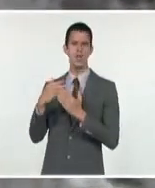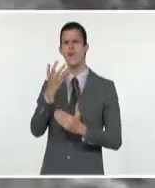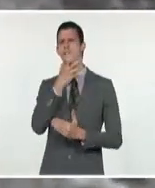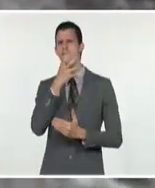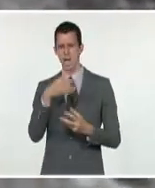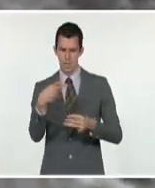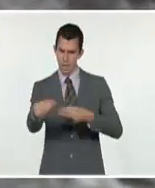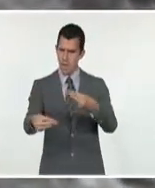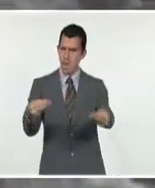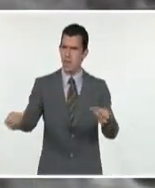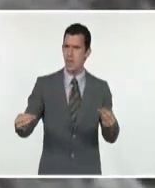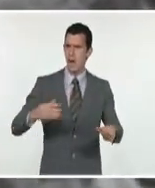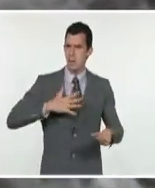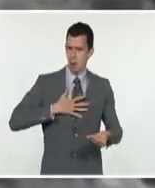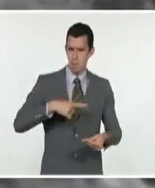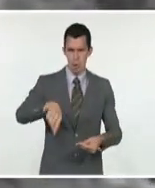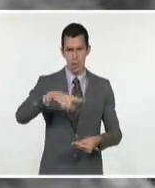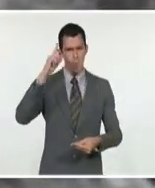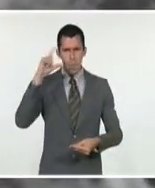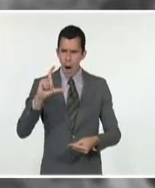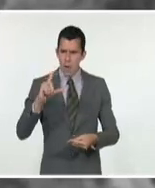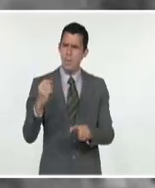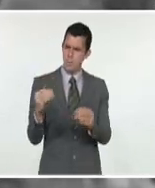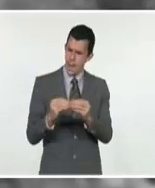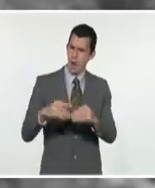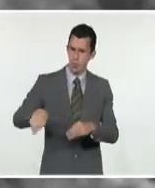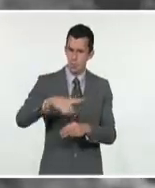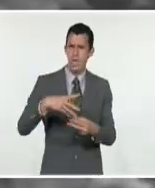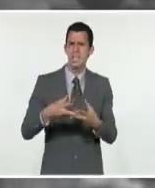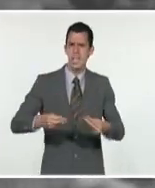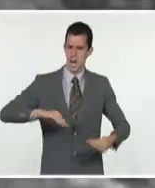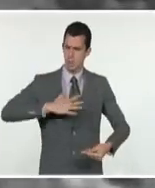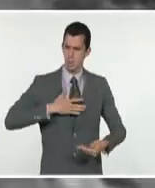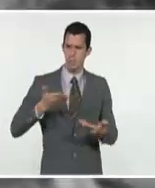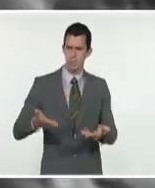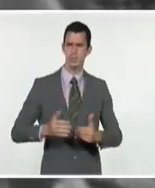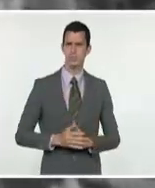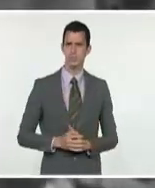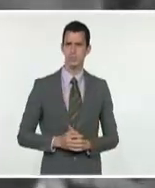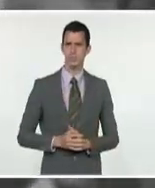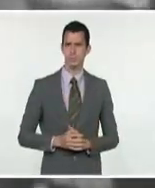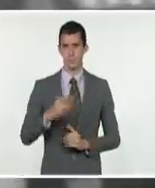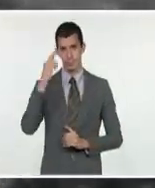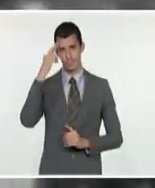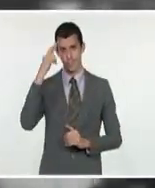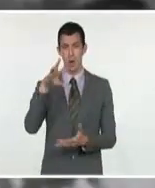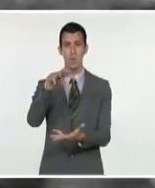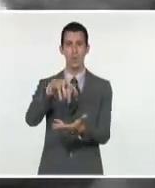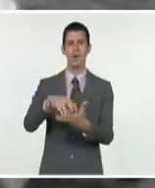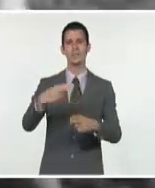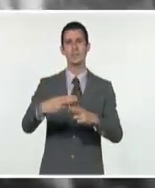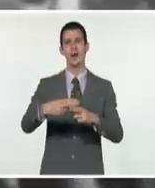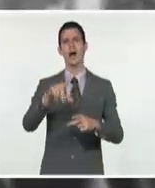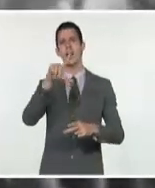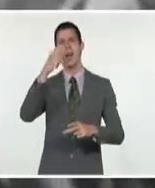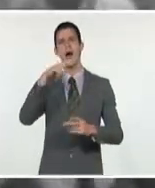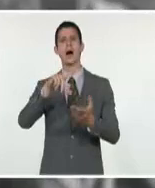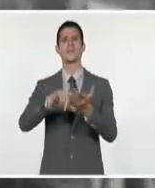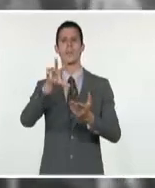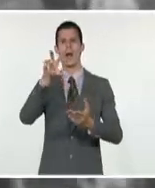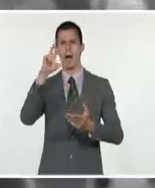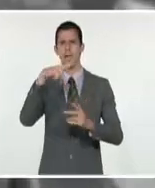a sus verdaderos dueños. La comandancia La Plata fue el sitio escogido para un acto nunca antes conocido y del cual sus